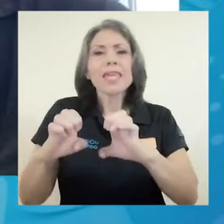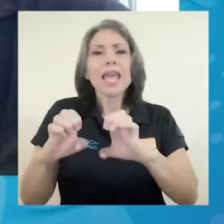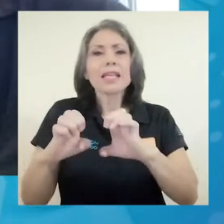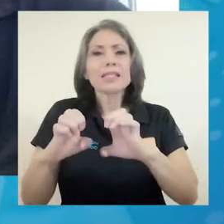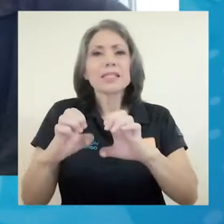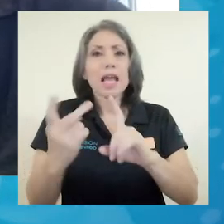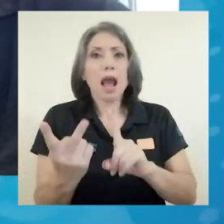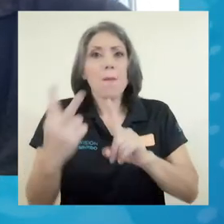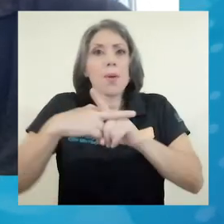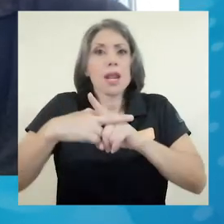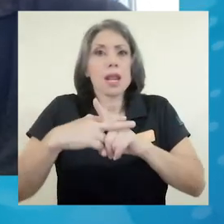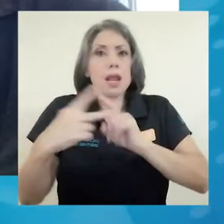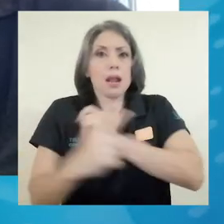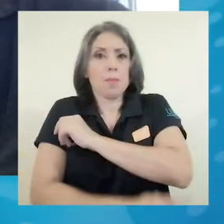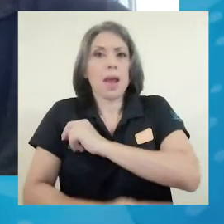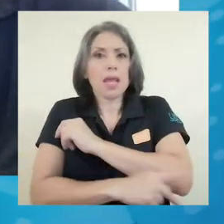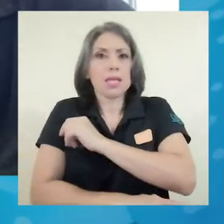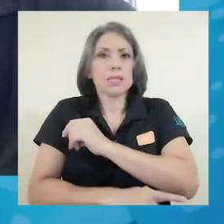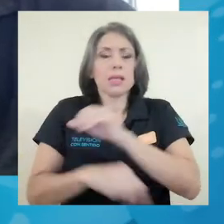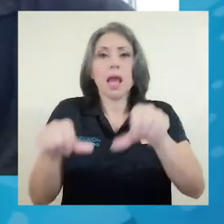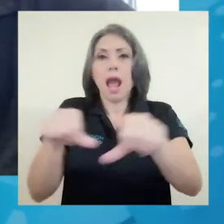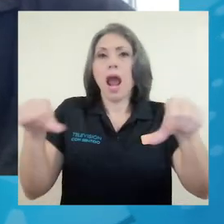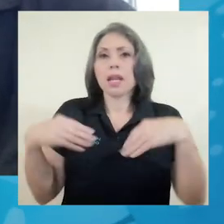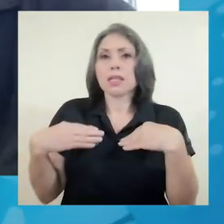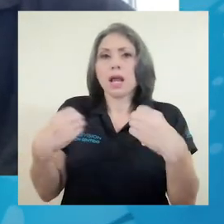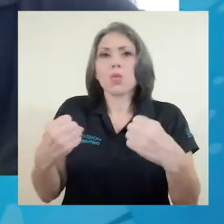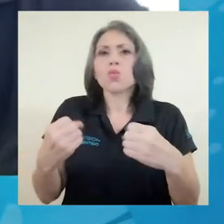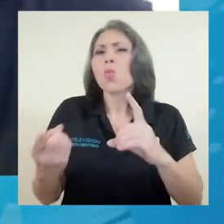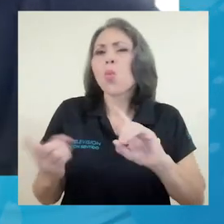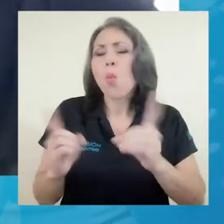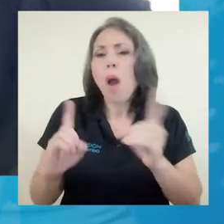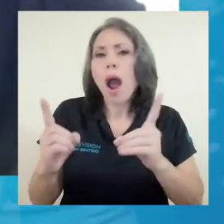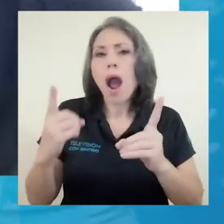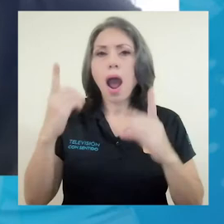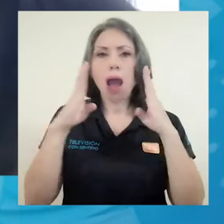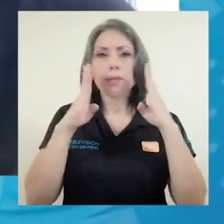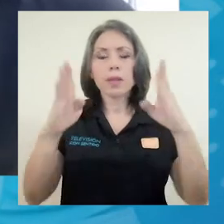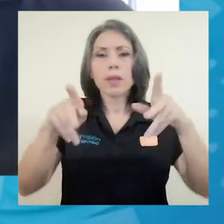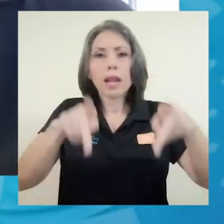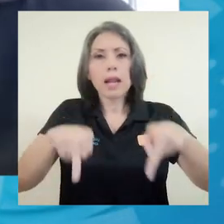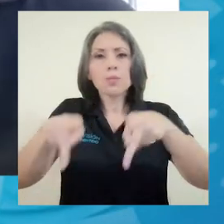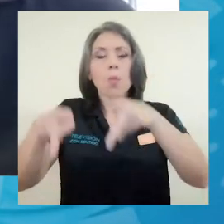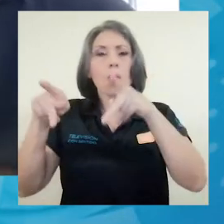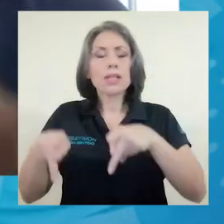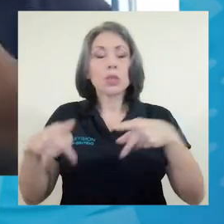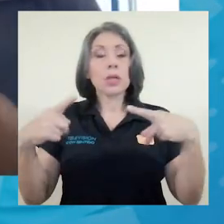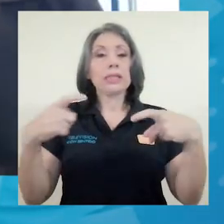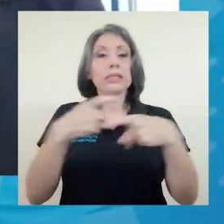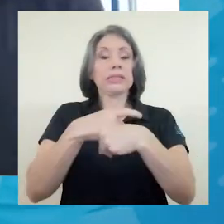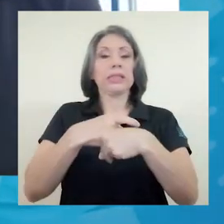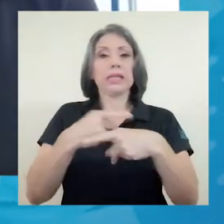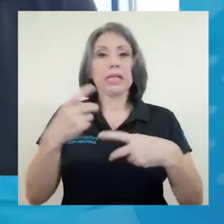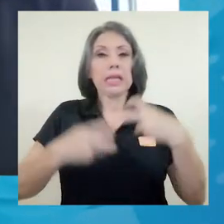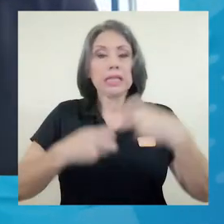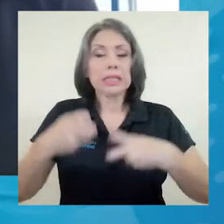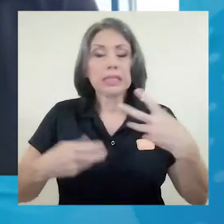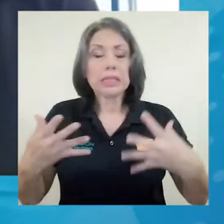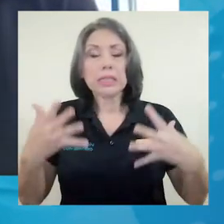que se vea en crisis es por eso precisamente lo que vemos es